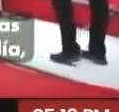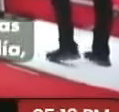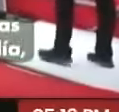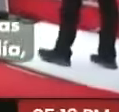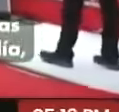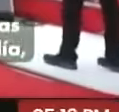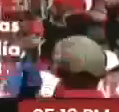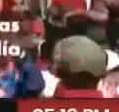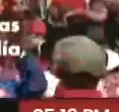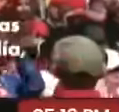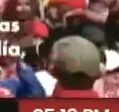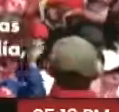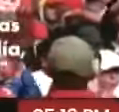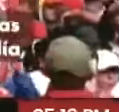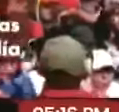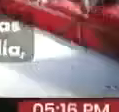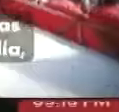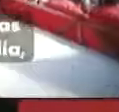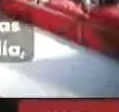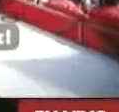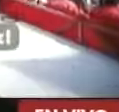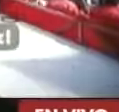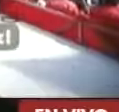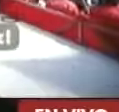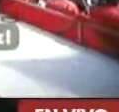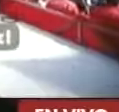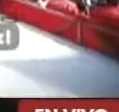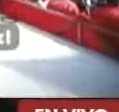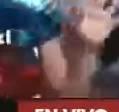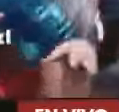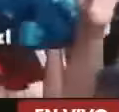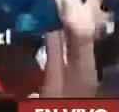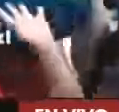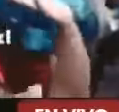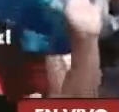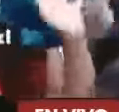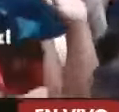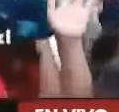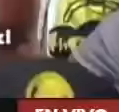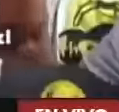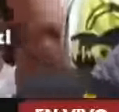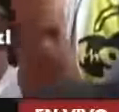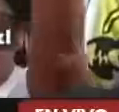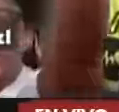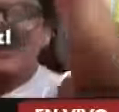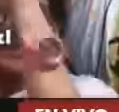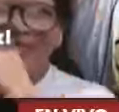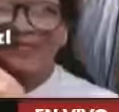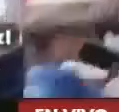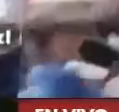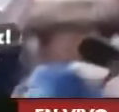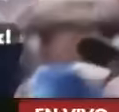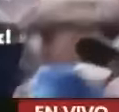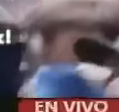comandante Chávez, gracias por tu rebeldía, gracias por tu valentía. ¡Que viva